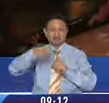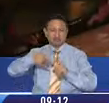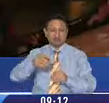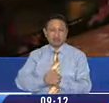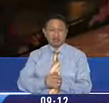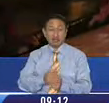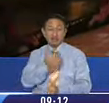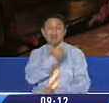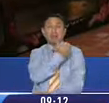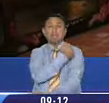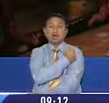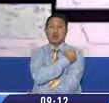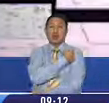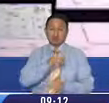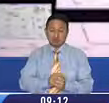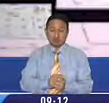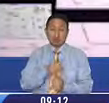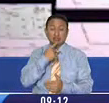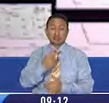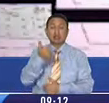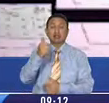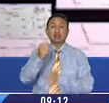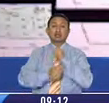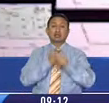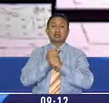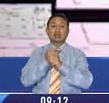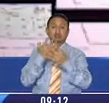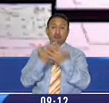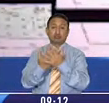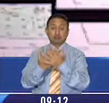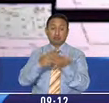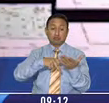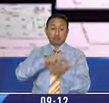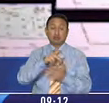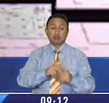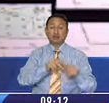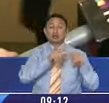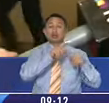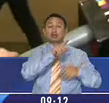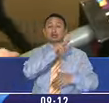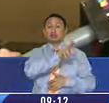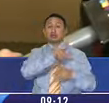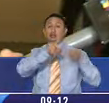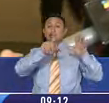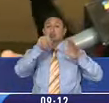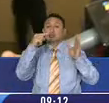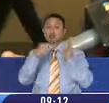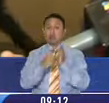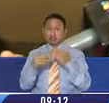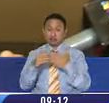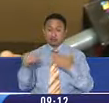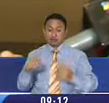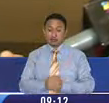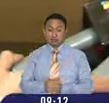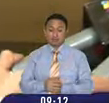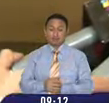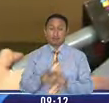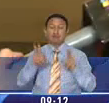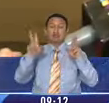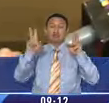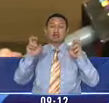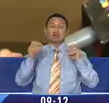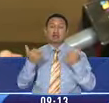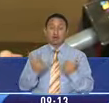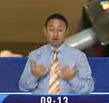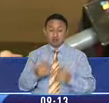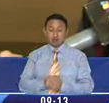penas hasta 10 años de cárcel y un pago de hasta $36,000 de multa. El tema de lo que se llama